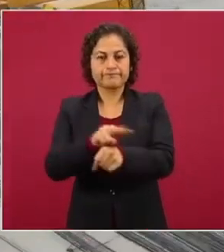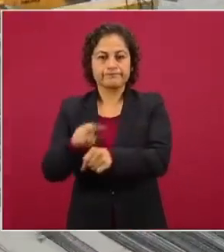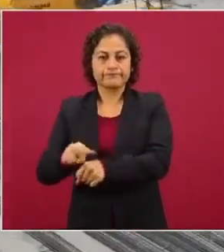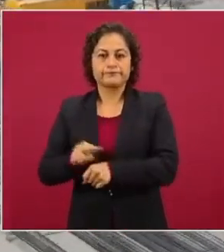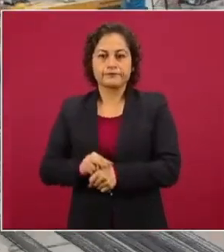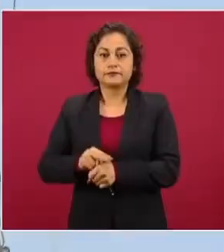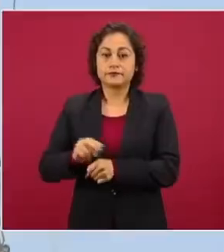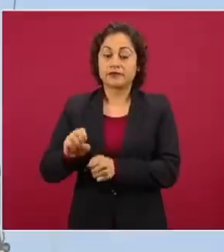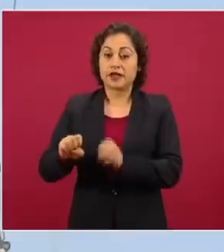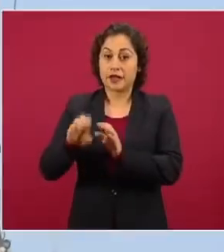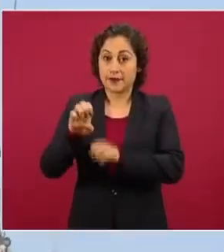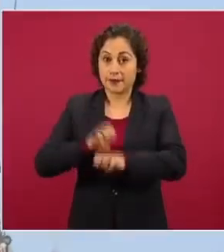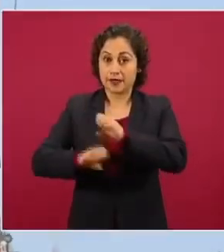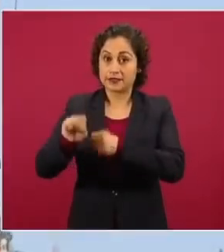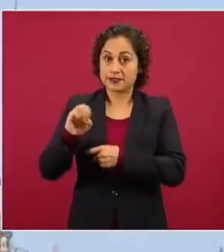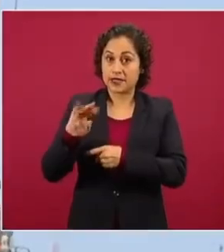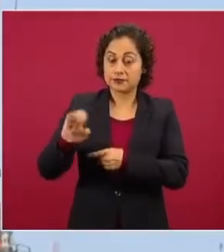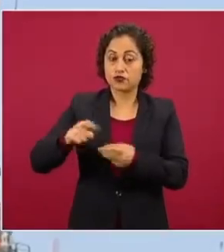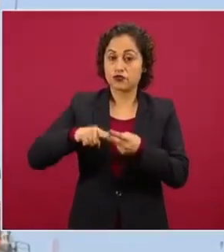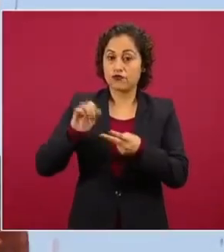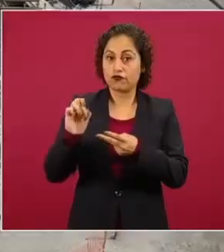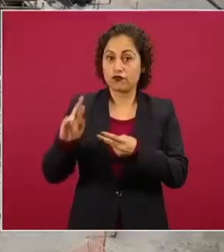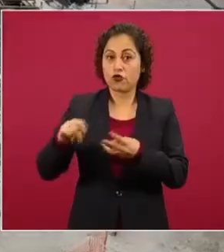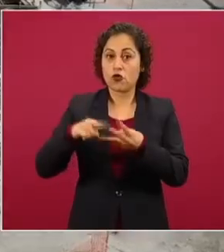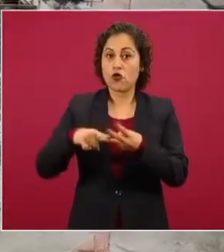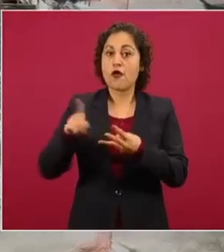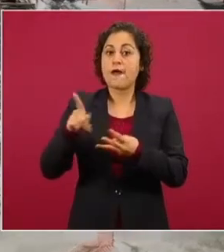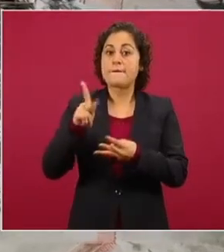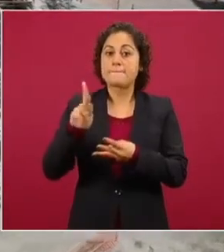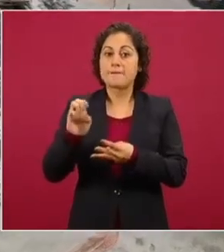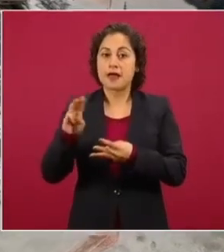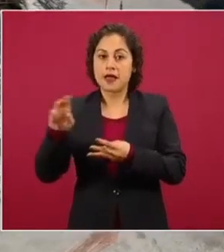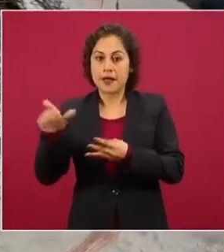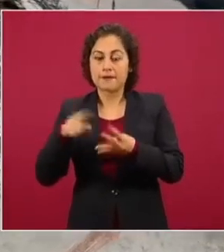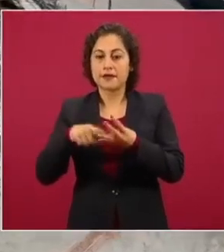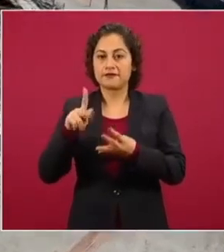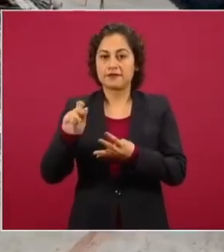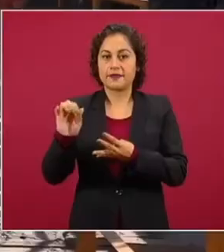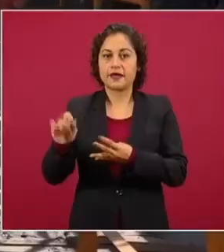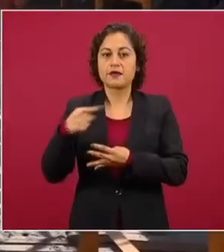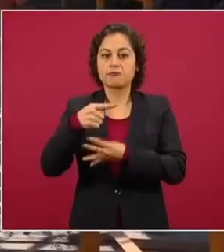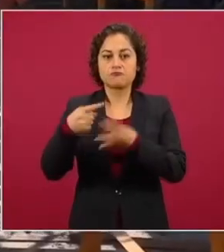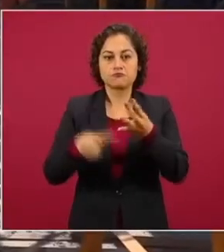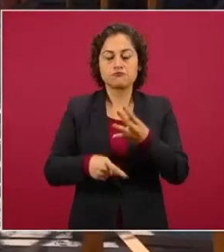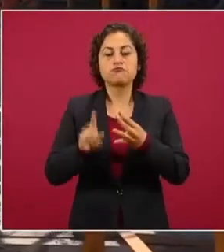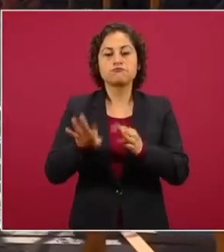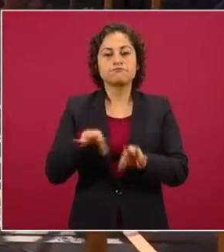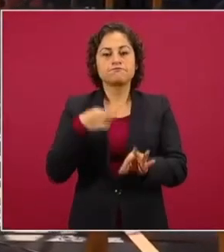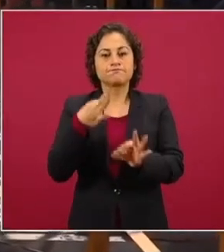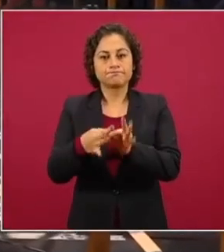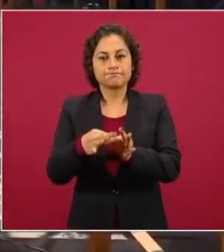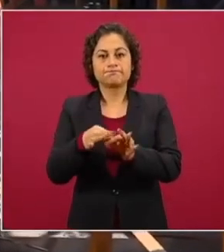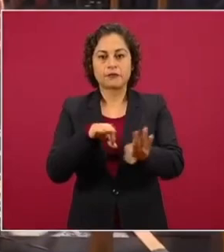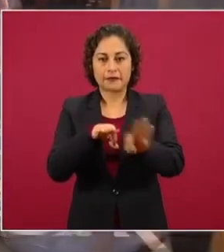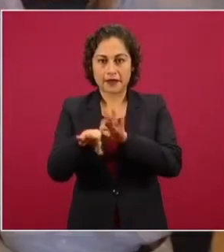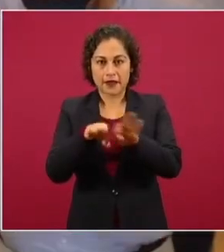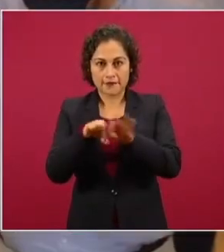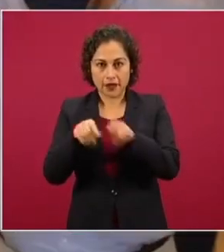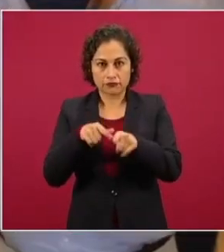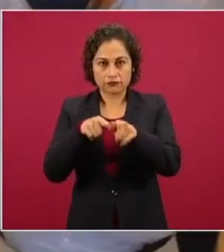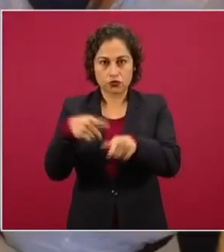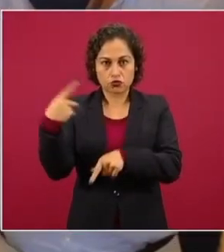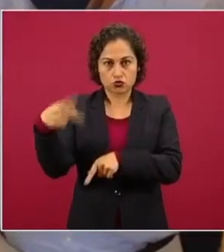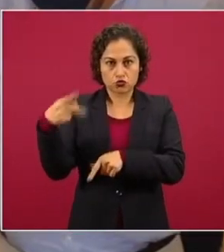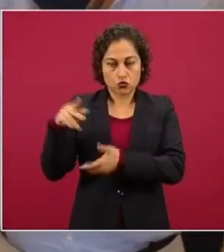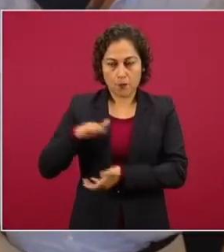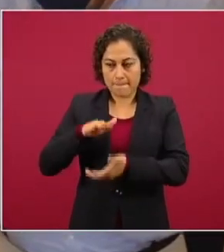Samsung, ICA Fluor, Techint y la filial de Pemex, PTI, realizan los trabajos correspondientes a la fase 2 de sus respectivos paquetes.